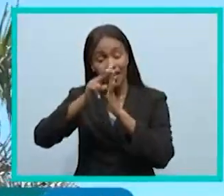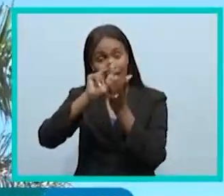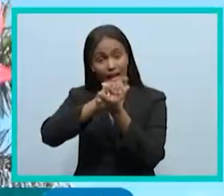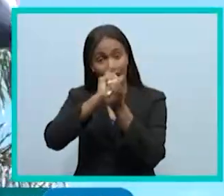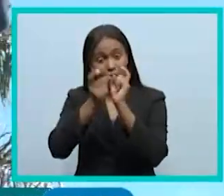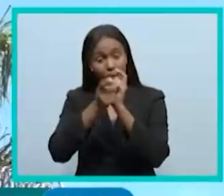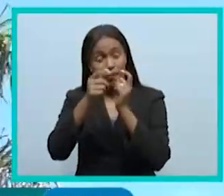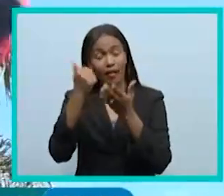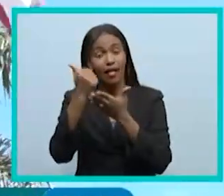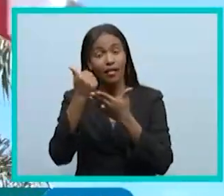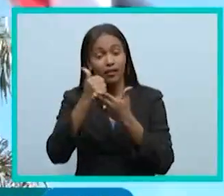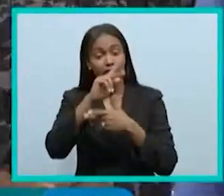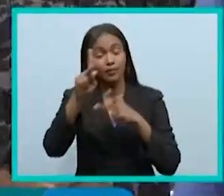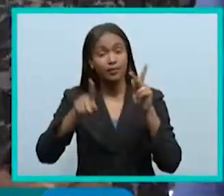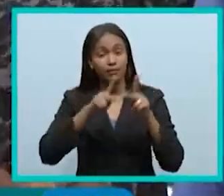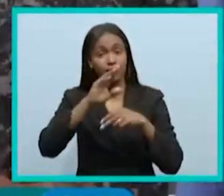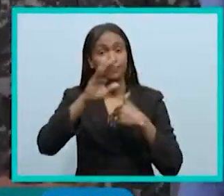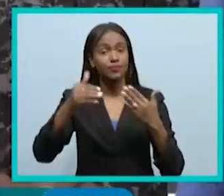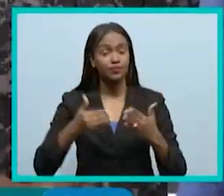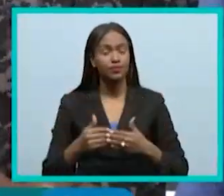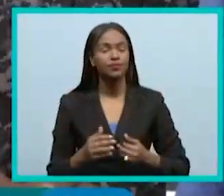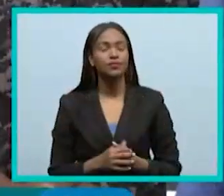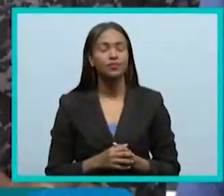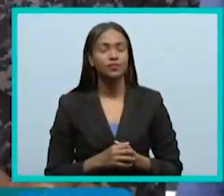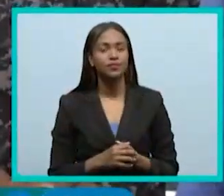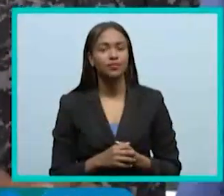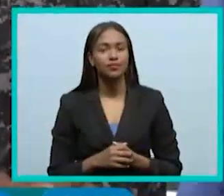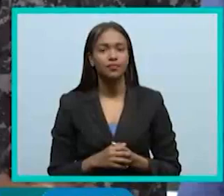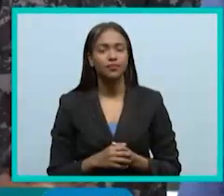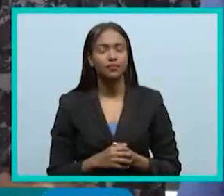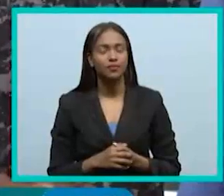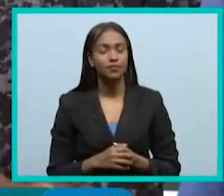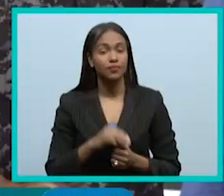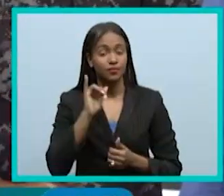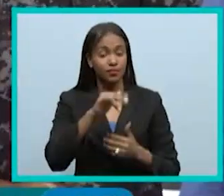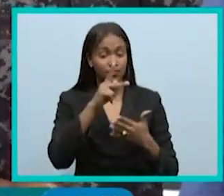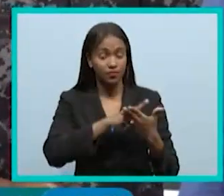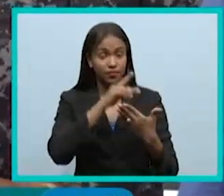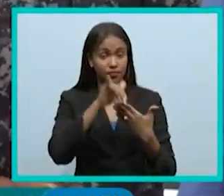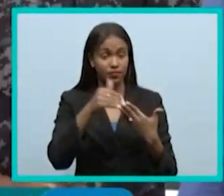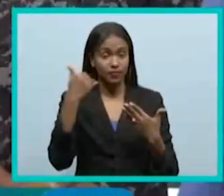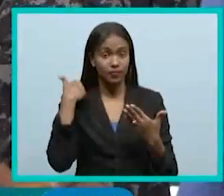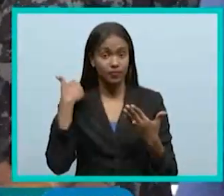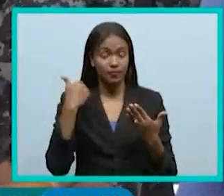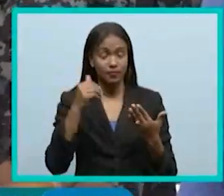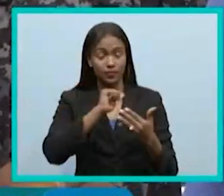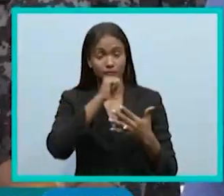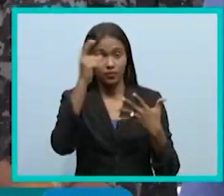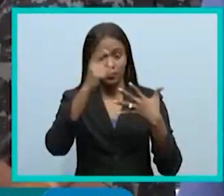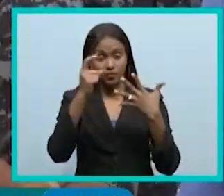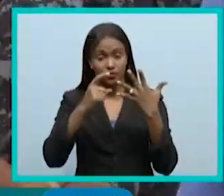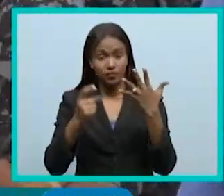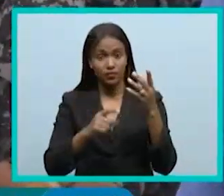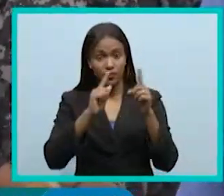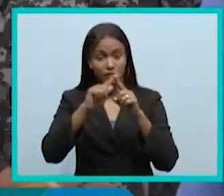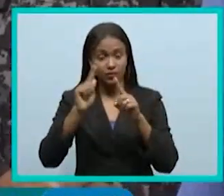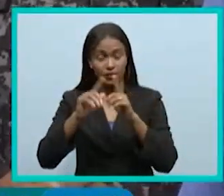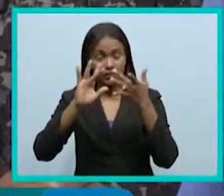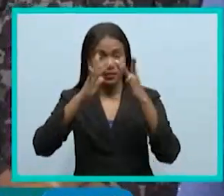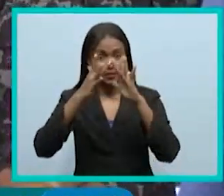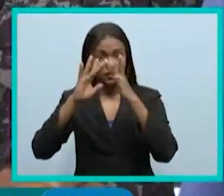un clamor de la ciudadanía. De cara al ciudadano, este proyecto consta de, los siguientes canales